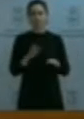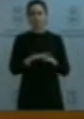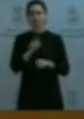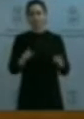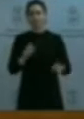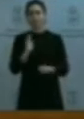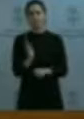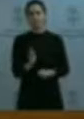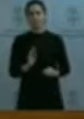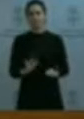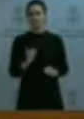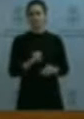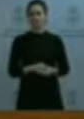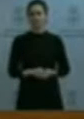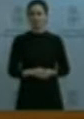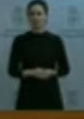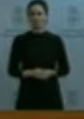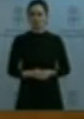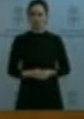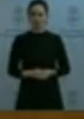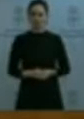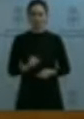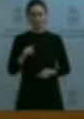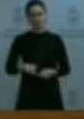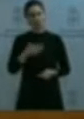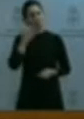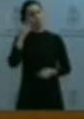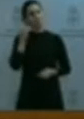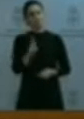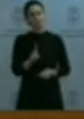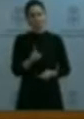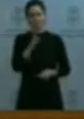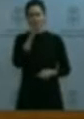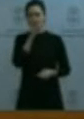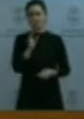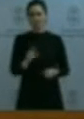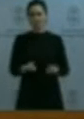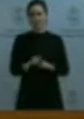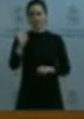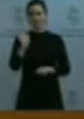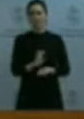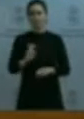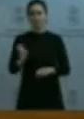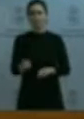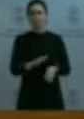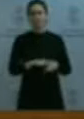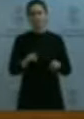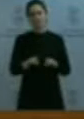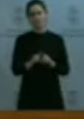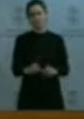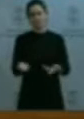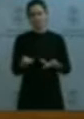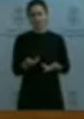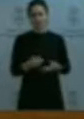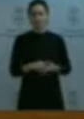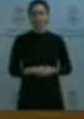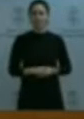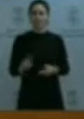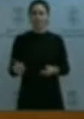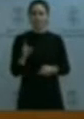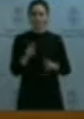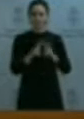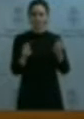aquí presumiendo porque nos han tenido que venir otros a sacar las castañas del fuego. El segundo asunto que más les preocupaba, después de las